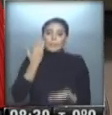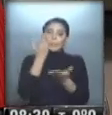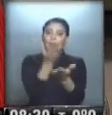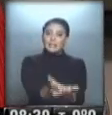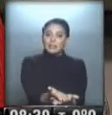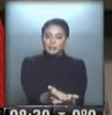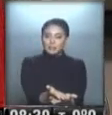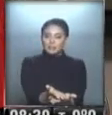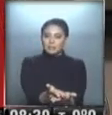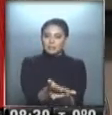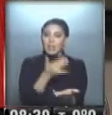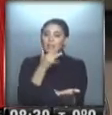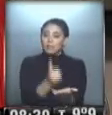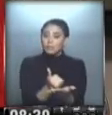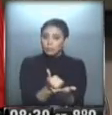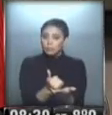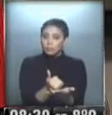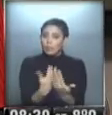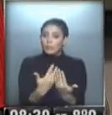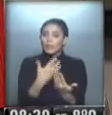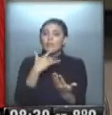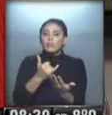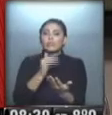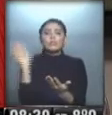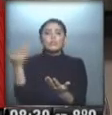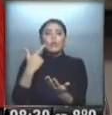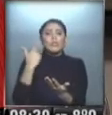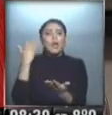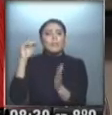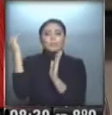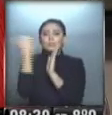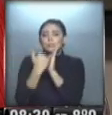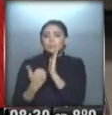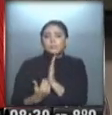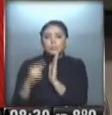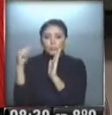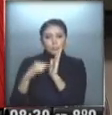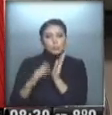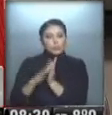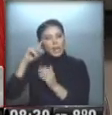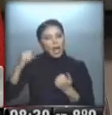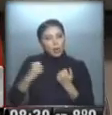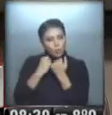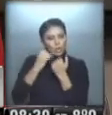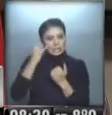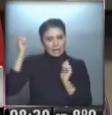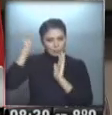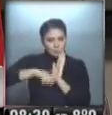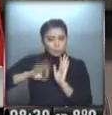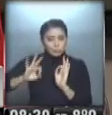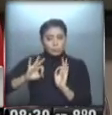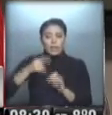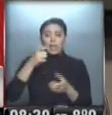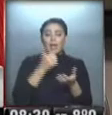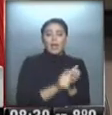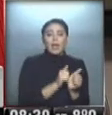una demanda para que se declaran nulas todas aquellas cláusulas de los acuerdos del acuerdo firmado entre